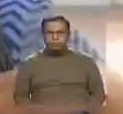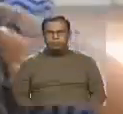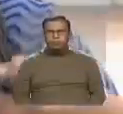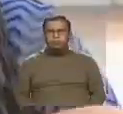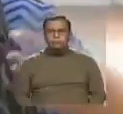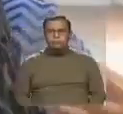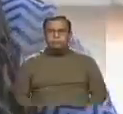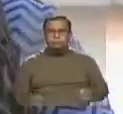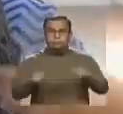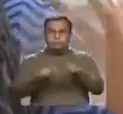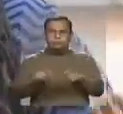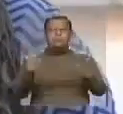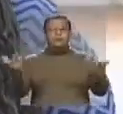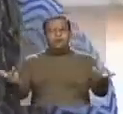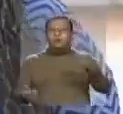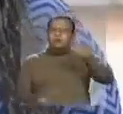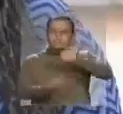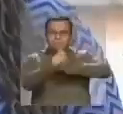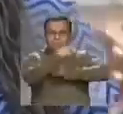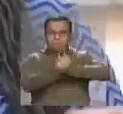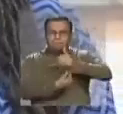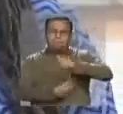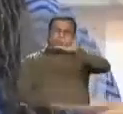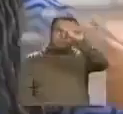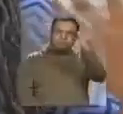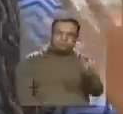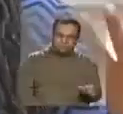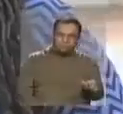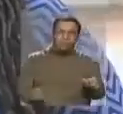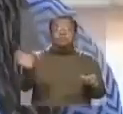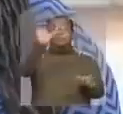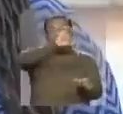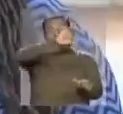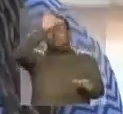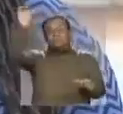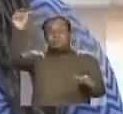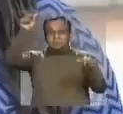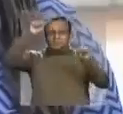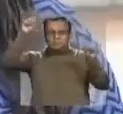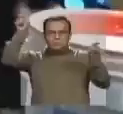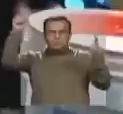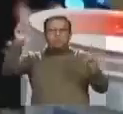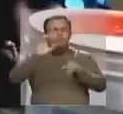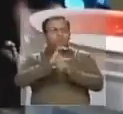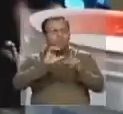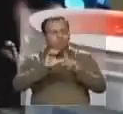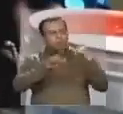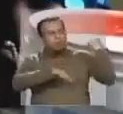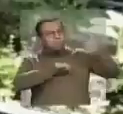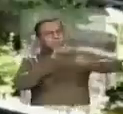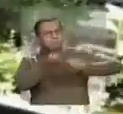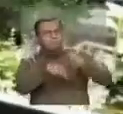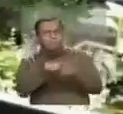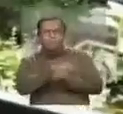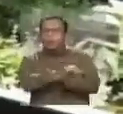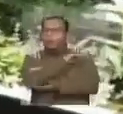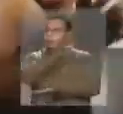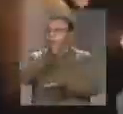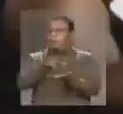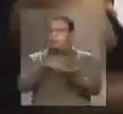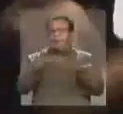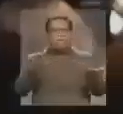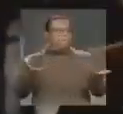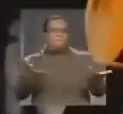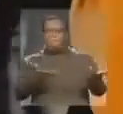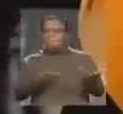llegan de muchas ciudades del Pacífico, del Caribe, son negras, tienen con ciertas tradiciones, ciertas culturas, ciertas costumbres, y uno llega aquí y a